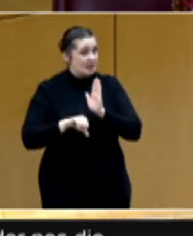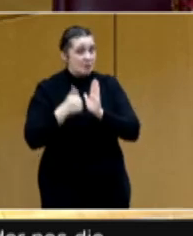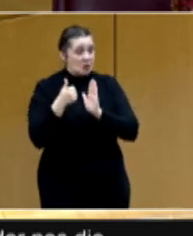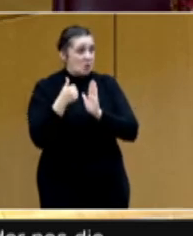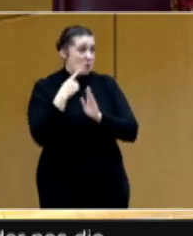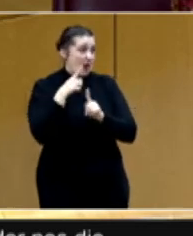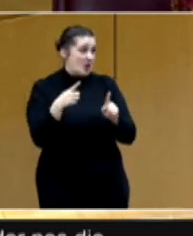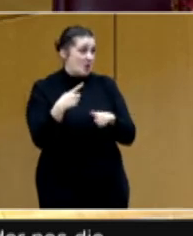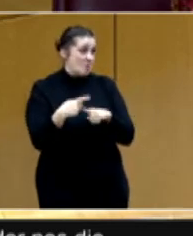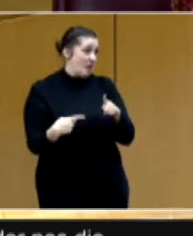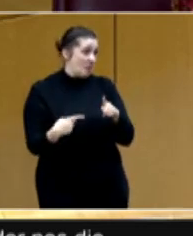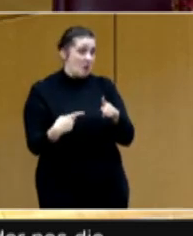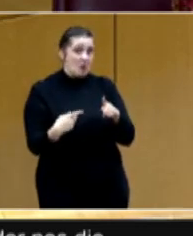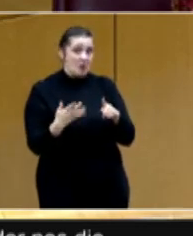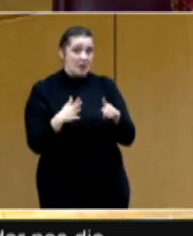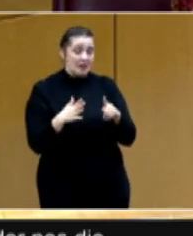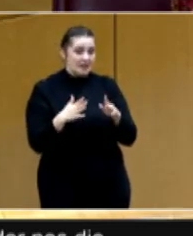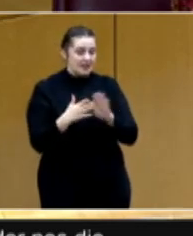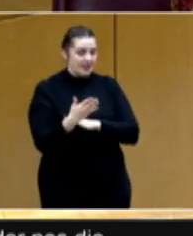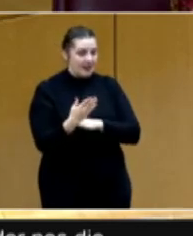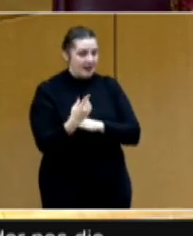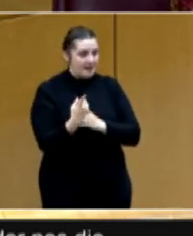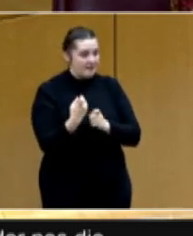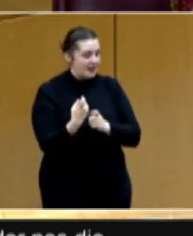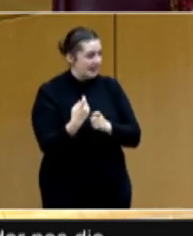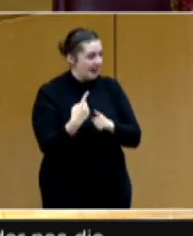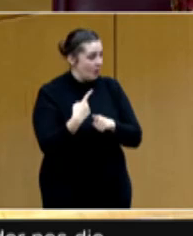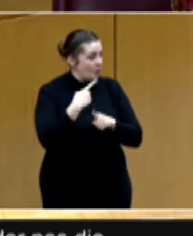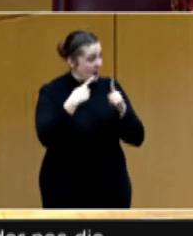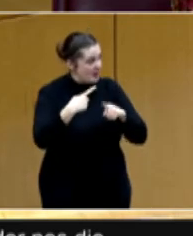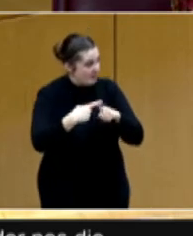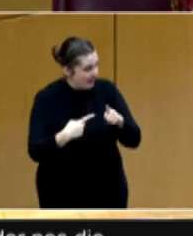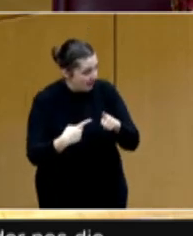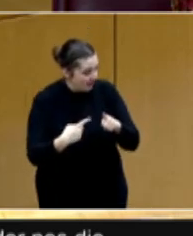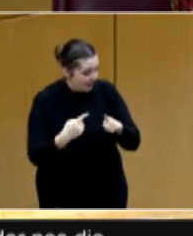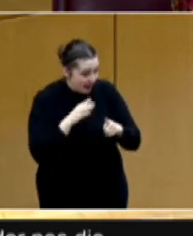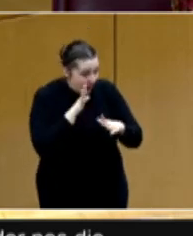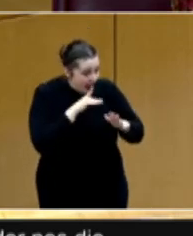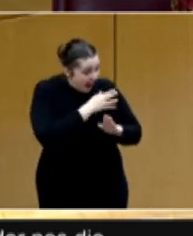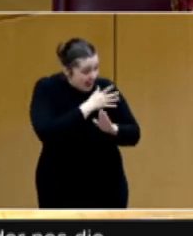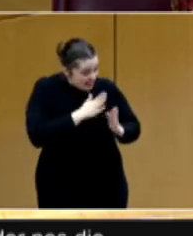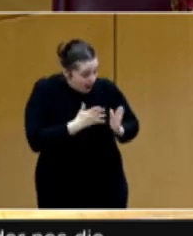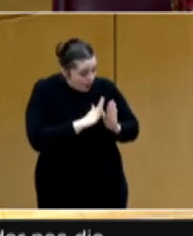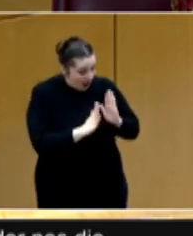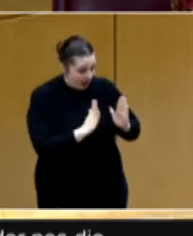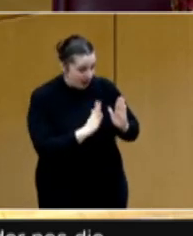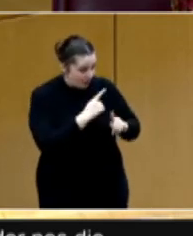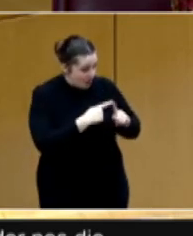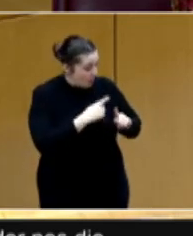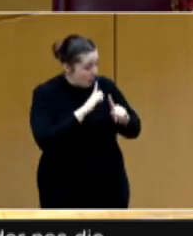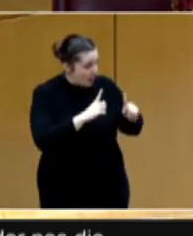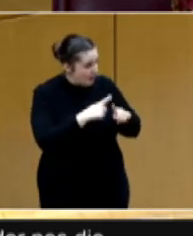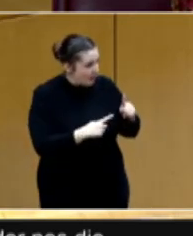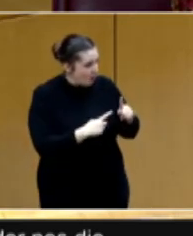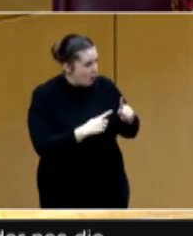queda la segunda mitad y el porcentaje de los asuntos que han sido revisados